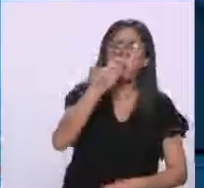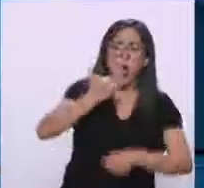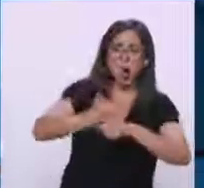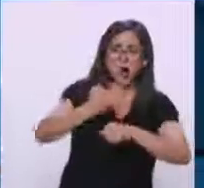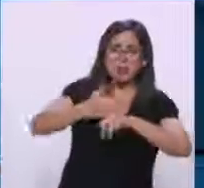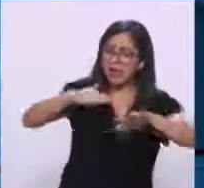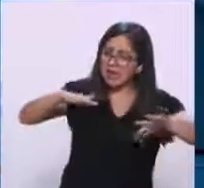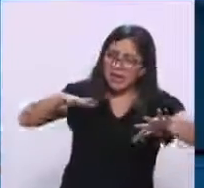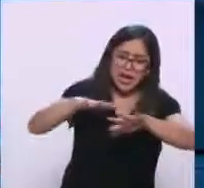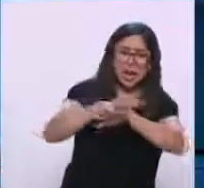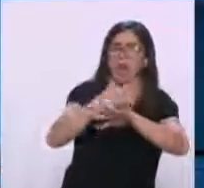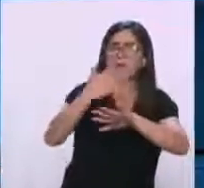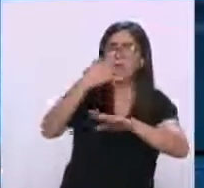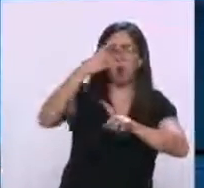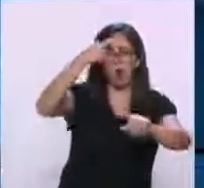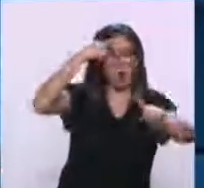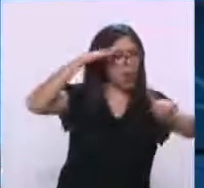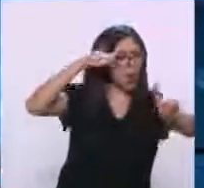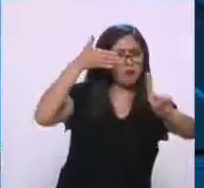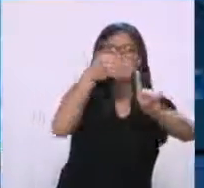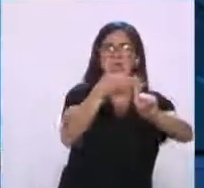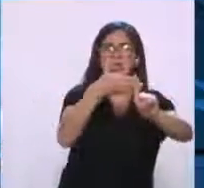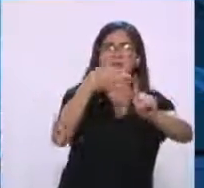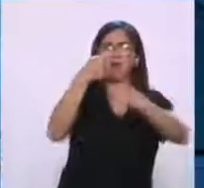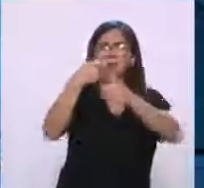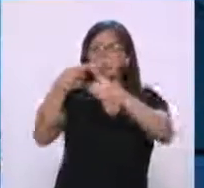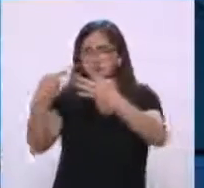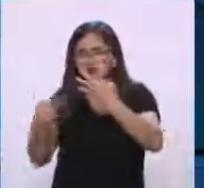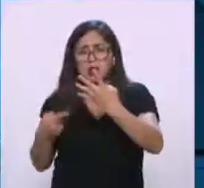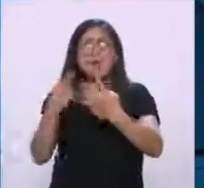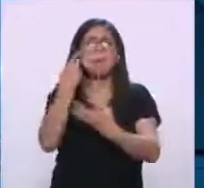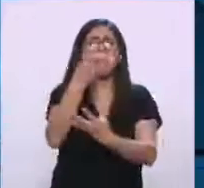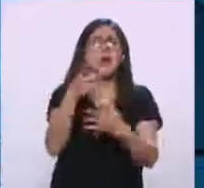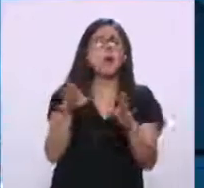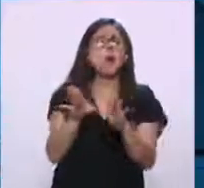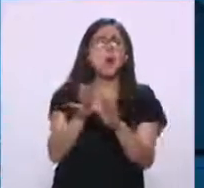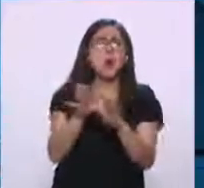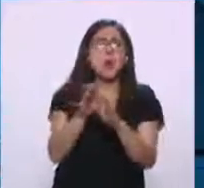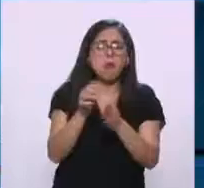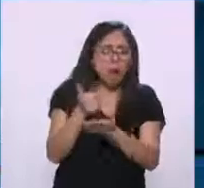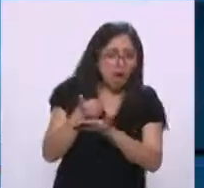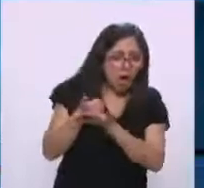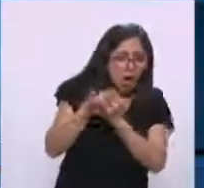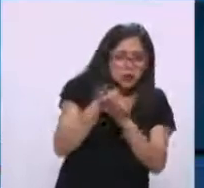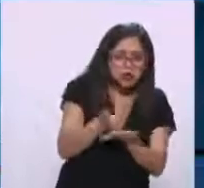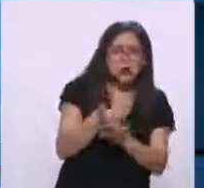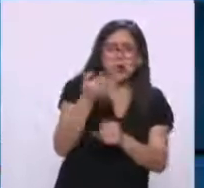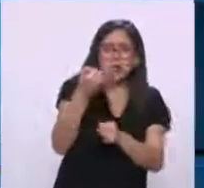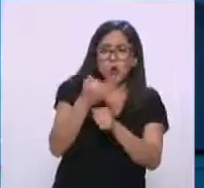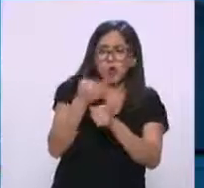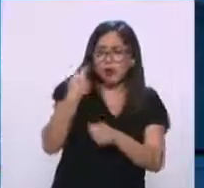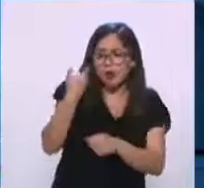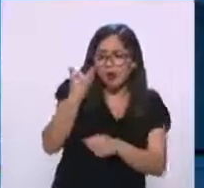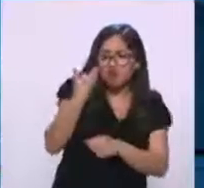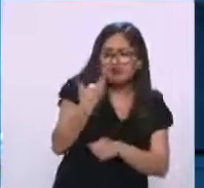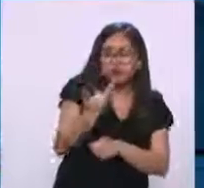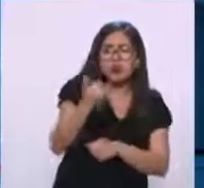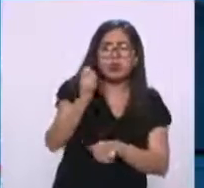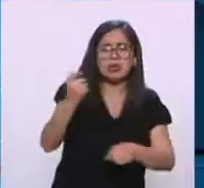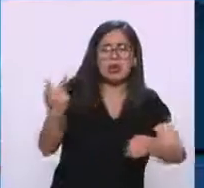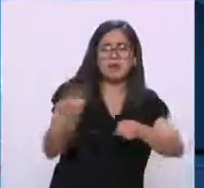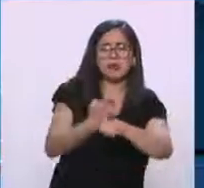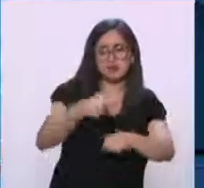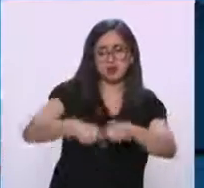visión, ya dijimos de qué se trata, pero ¿cuáles son los beneficios que nosotros podremos observar, sobre todo ante la crisis que estamos